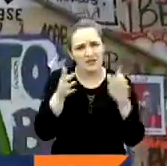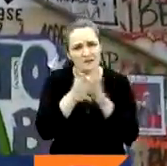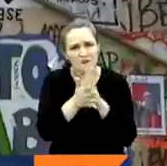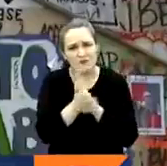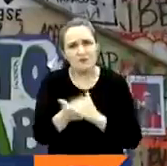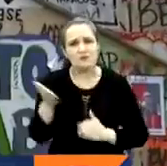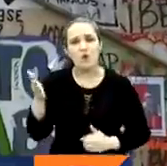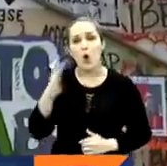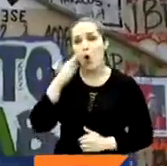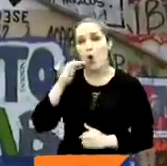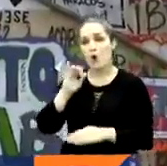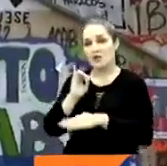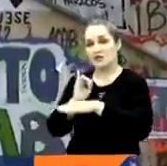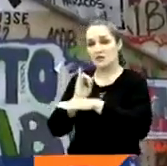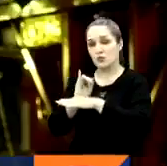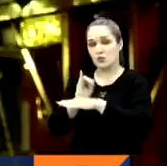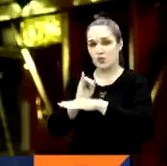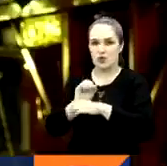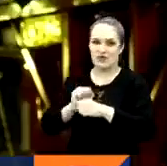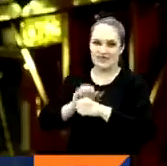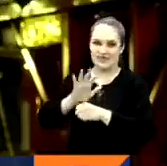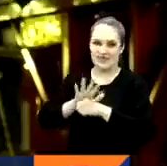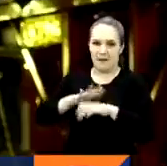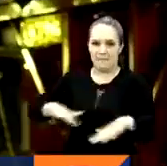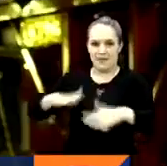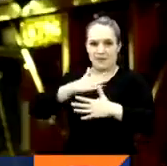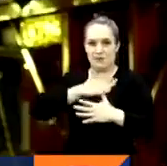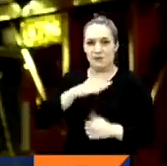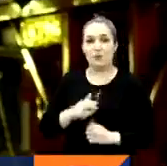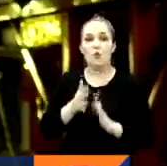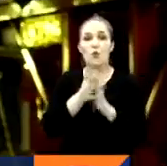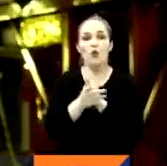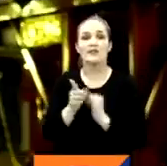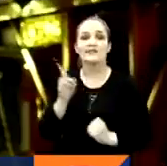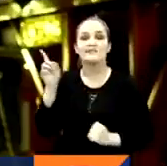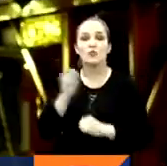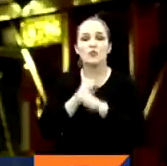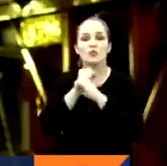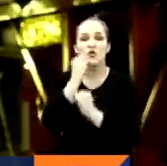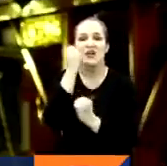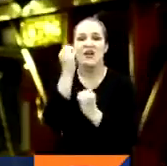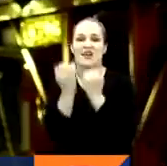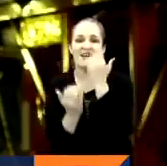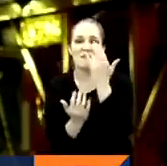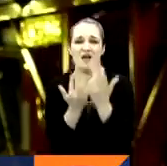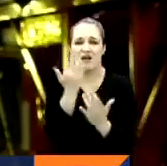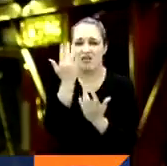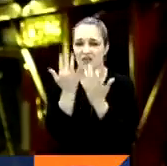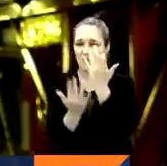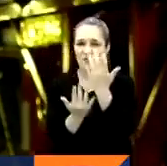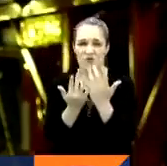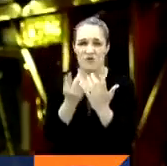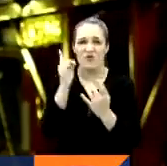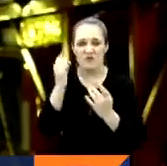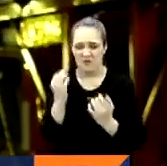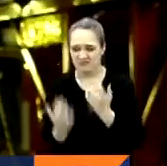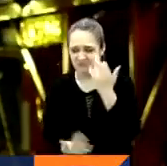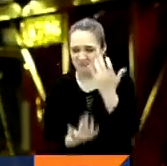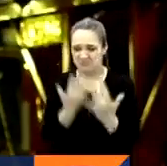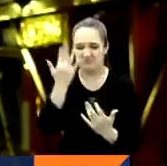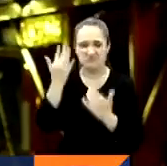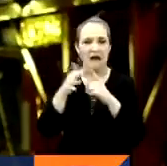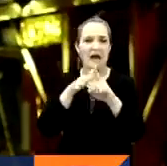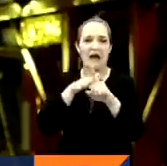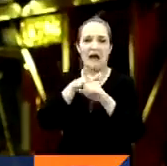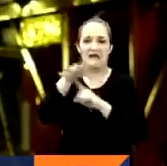de Patrimonio Cultural. La escultura estaba muy deteriorada por el fuego que se había causado en el pedestal. Esto había producido